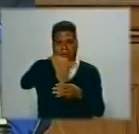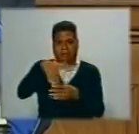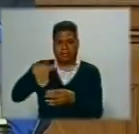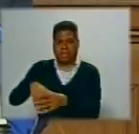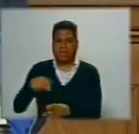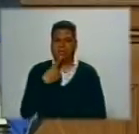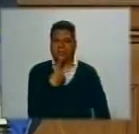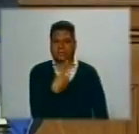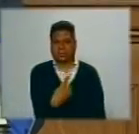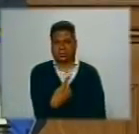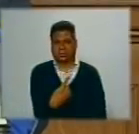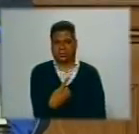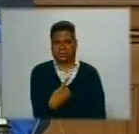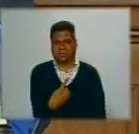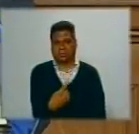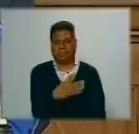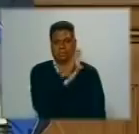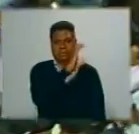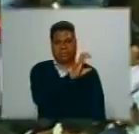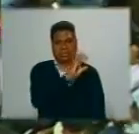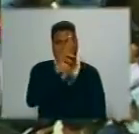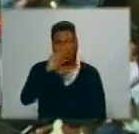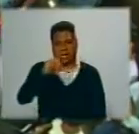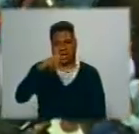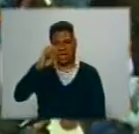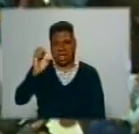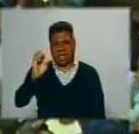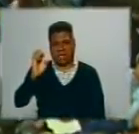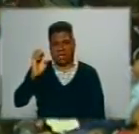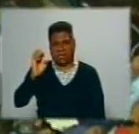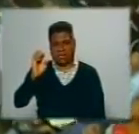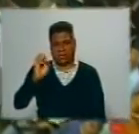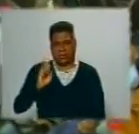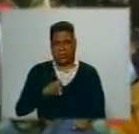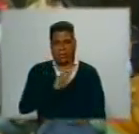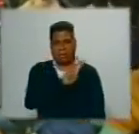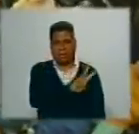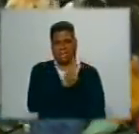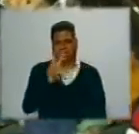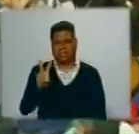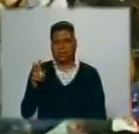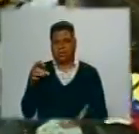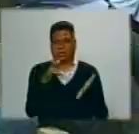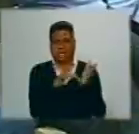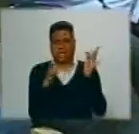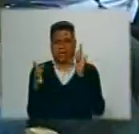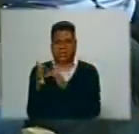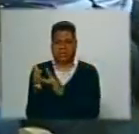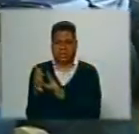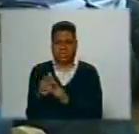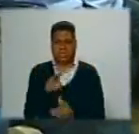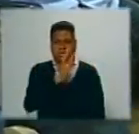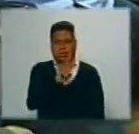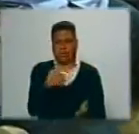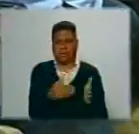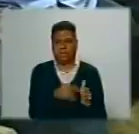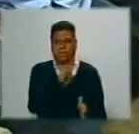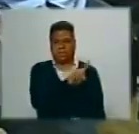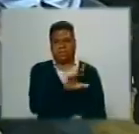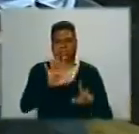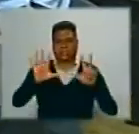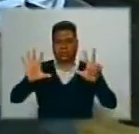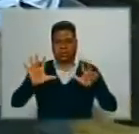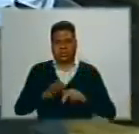anunciadas por el Consejo Nacional Electoral para el 22 de abril del 2018,